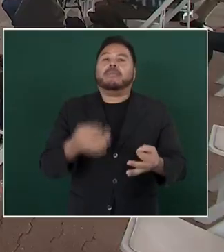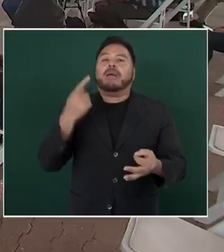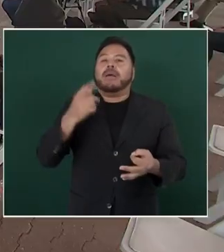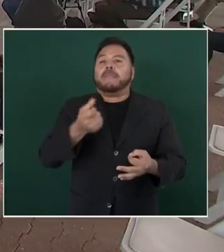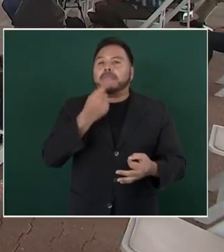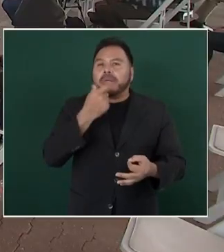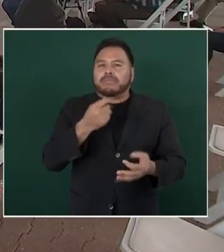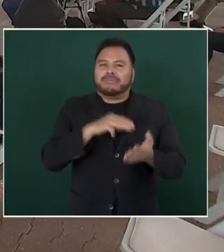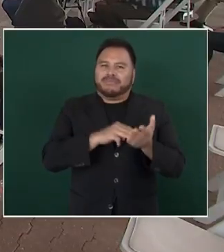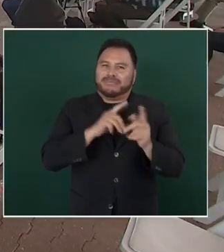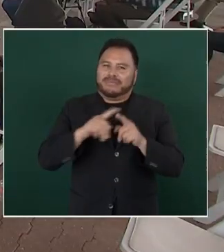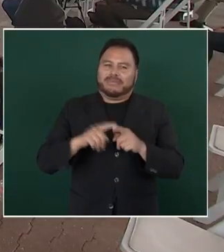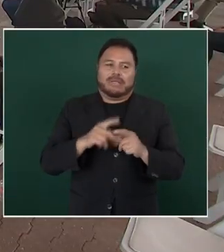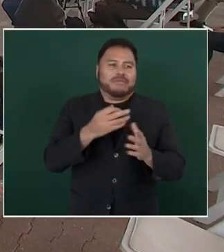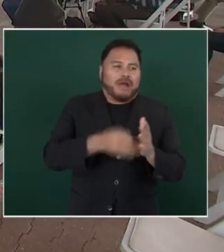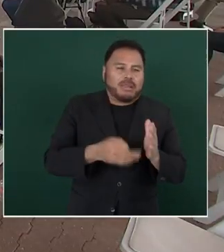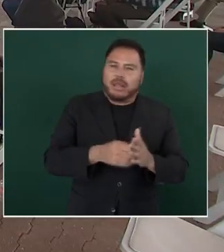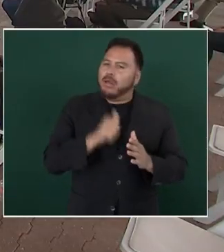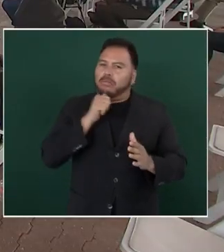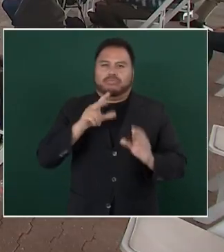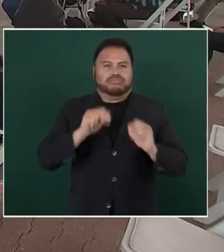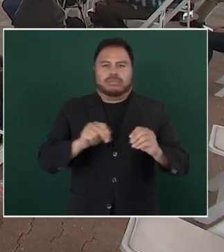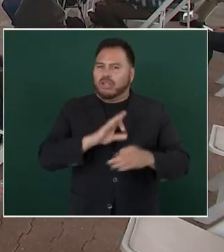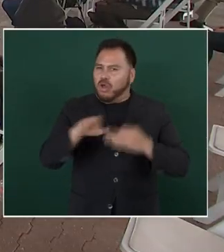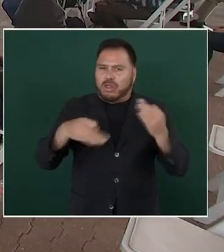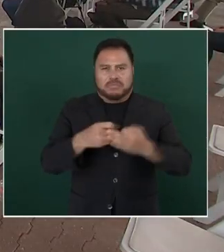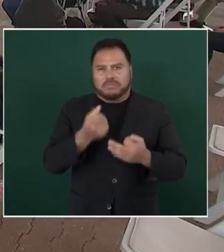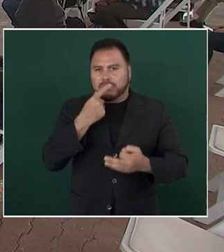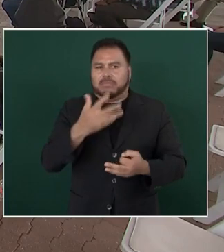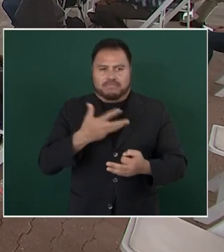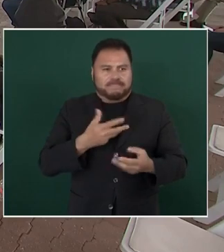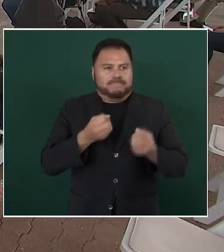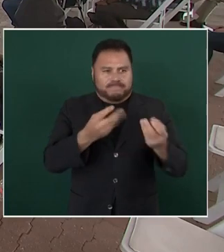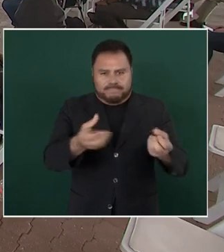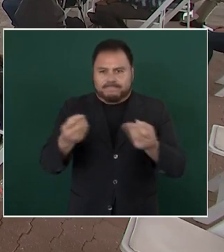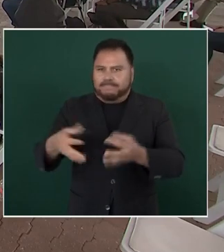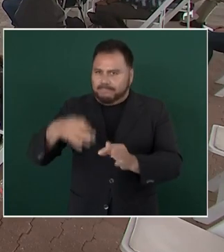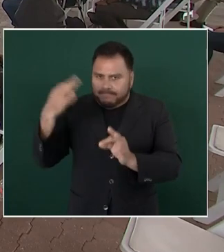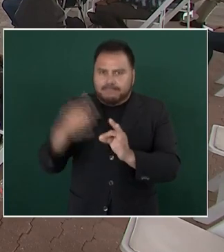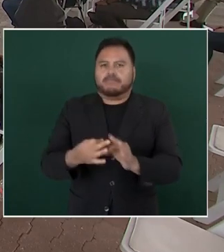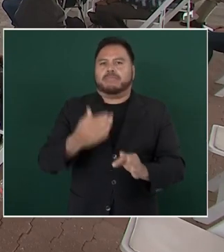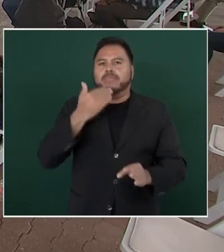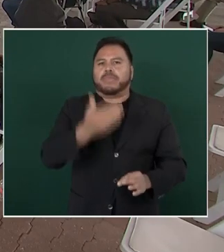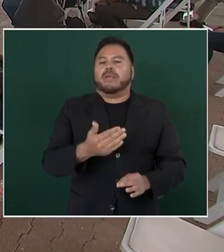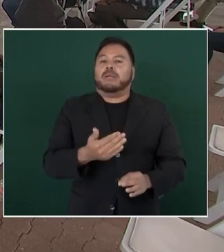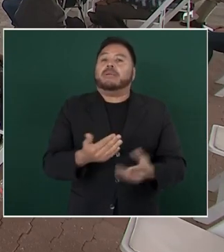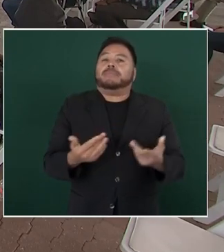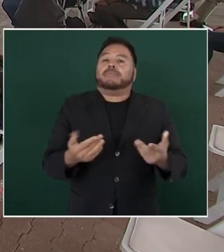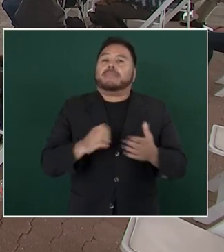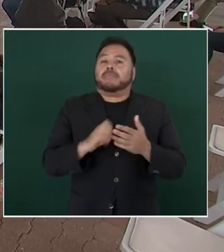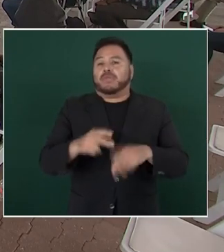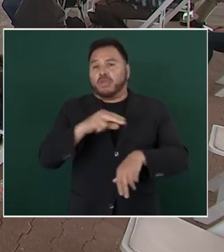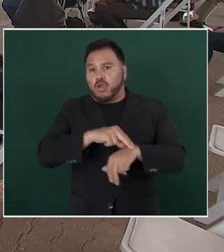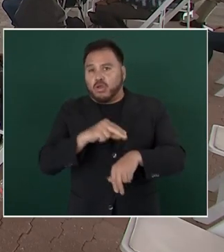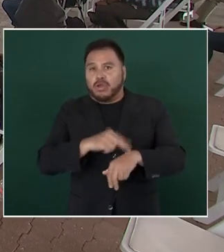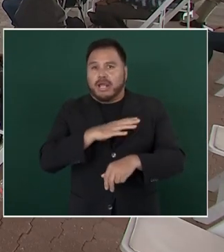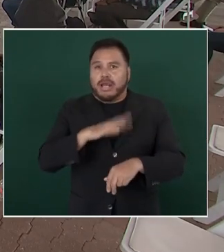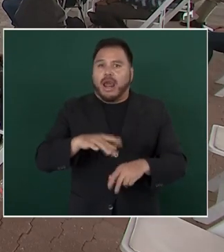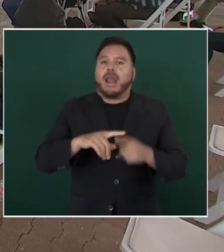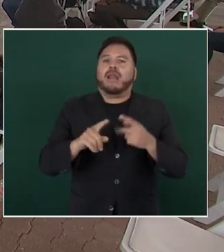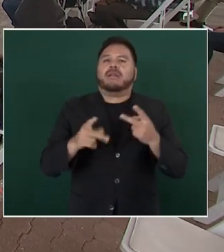medicinas, todas las medicinas, que no falten los médicos generales,